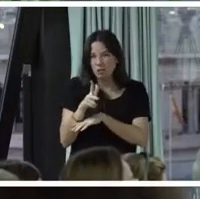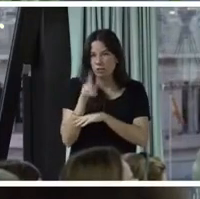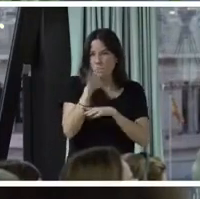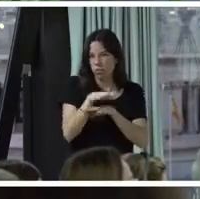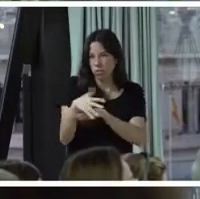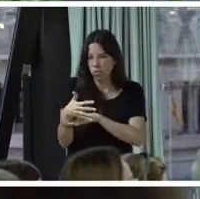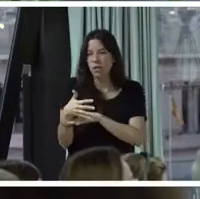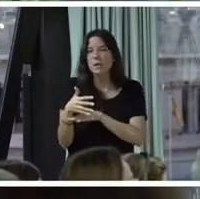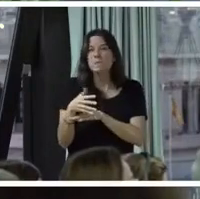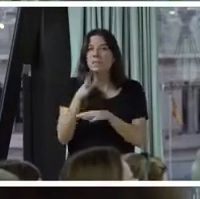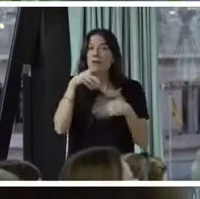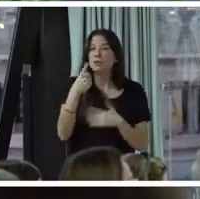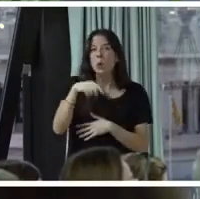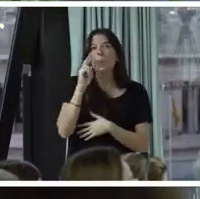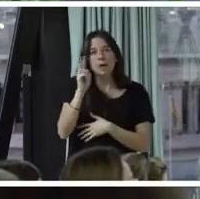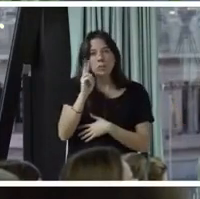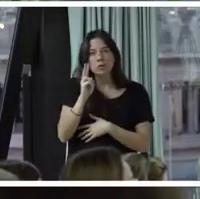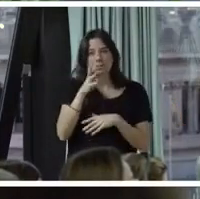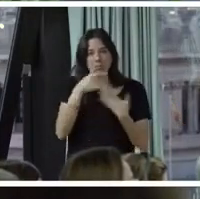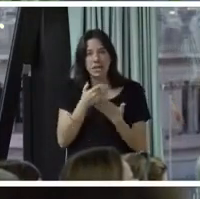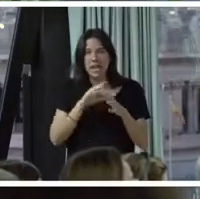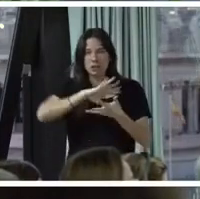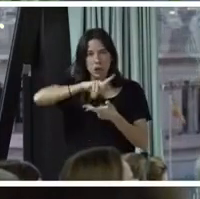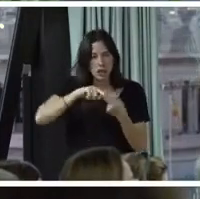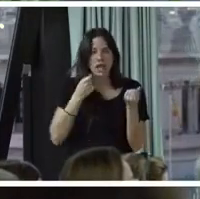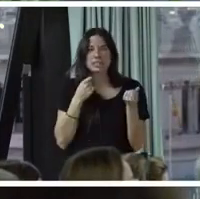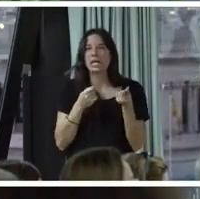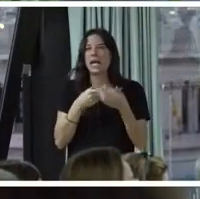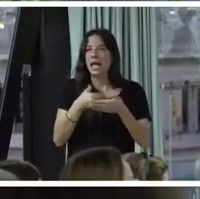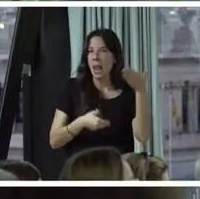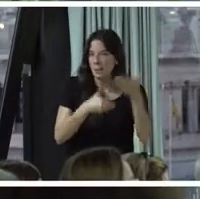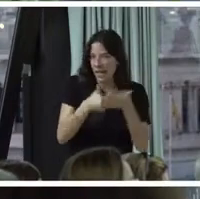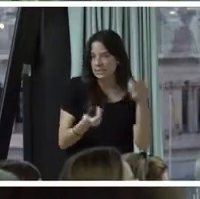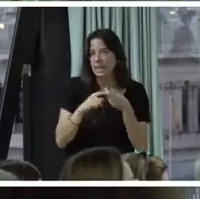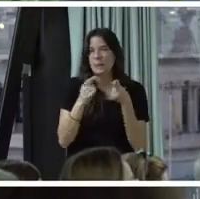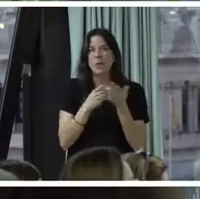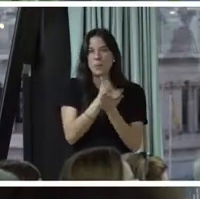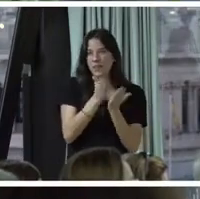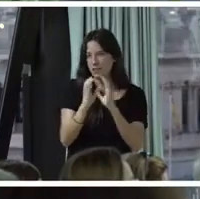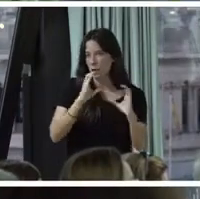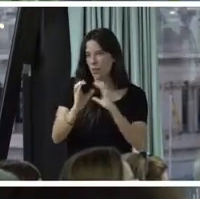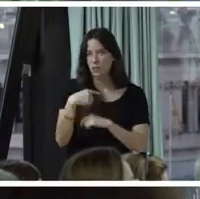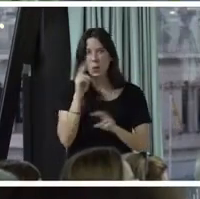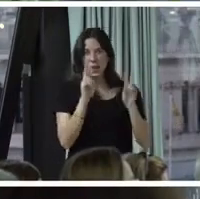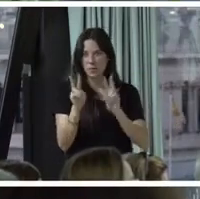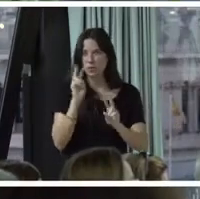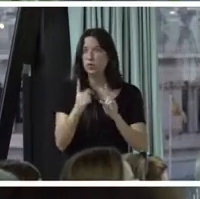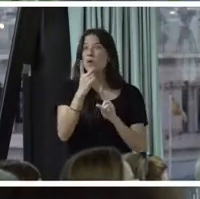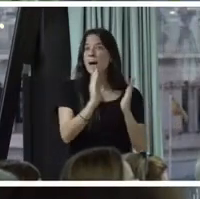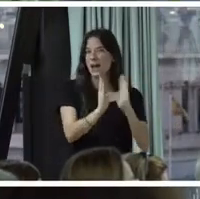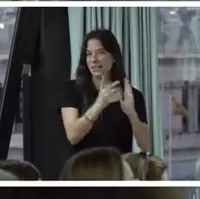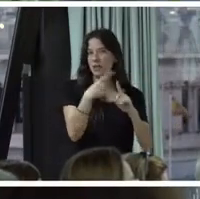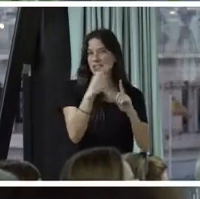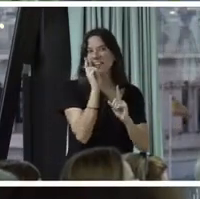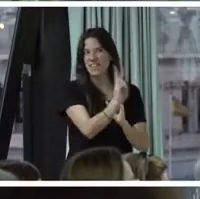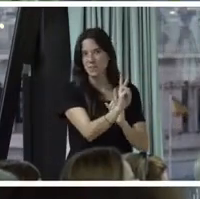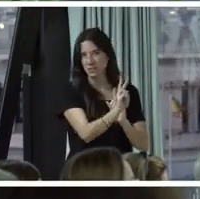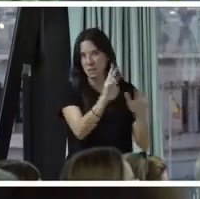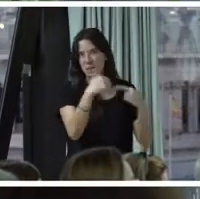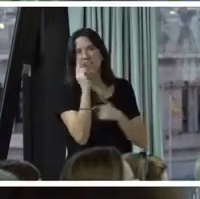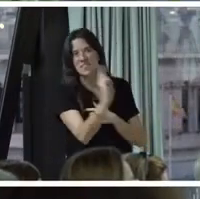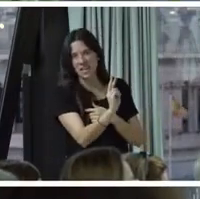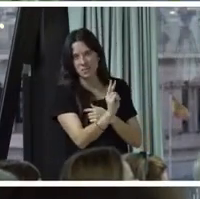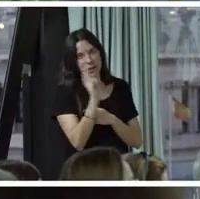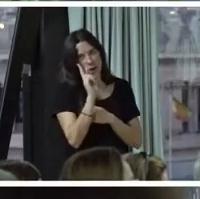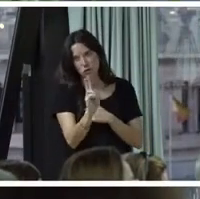directo por medio de noticias de prensa de los medios de comunicación una parte de lo que nos permiten ver estamos